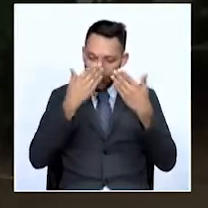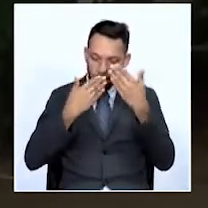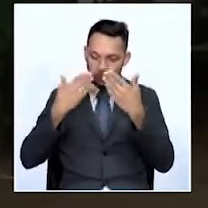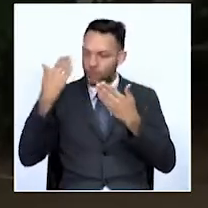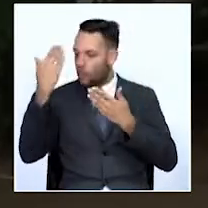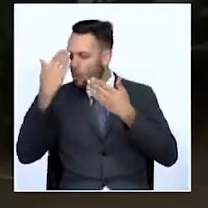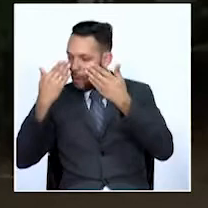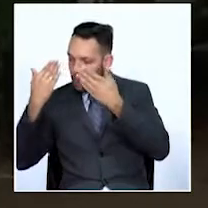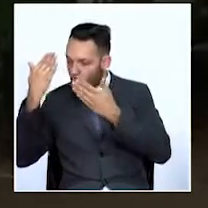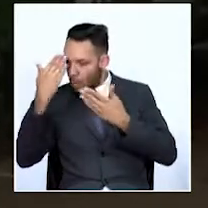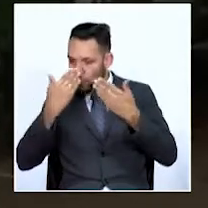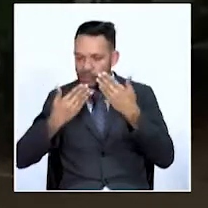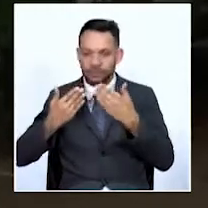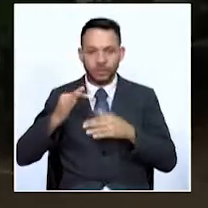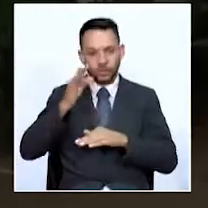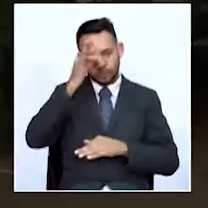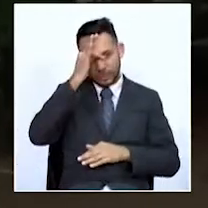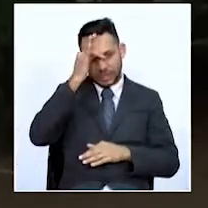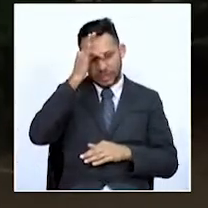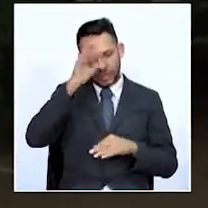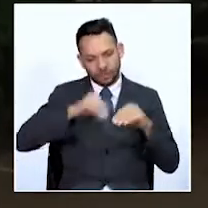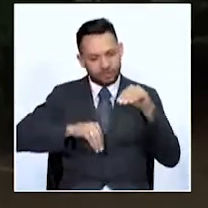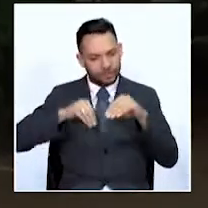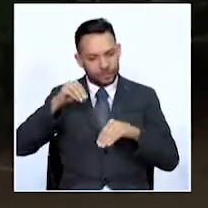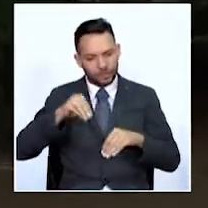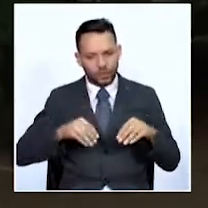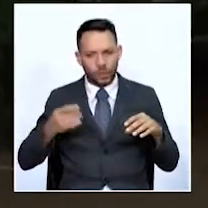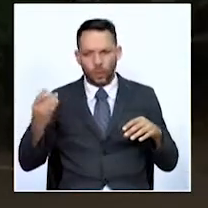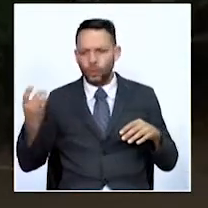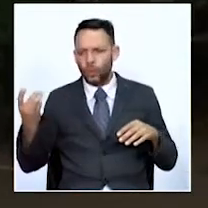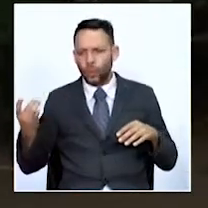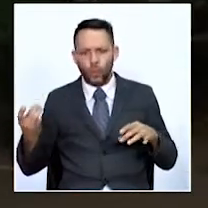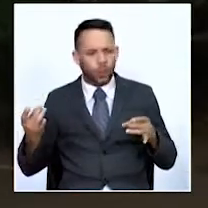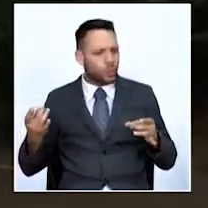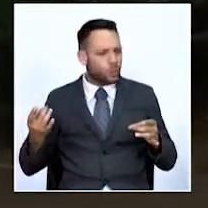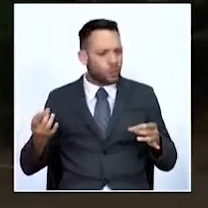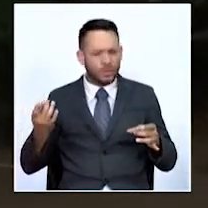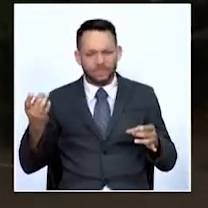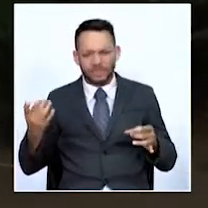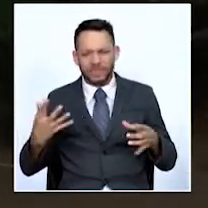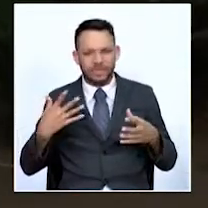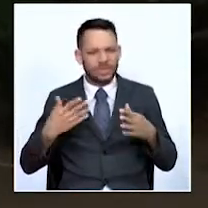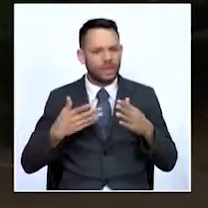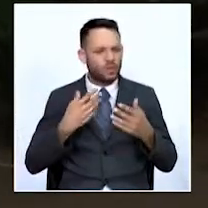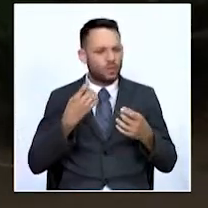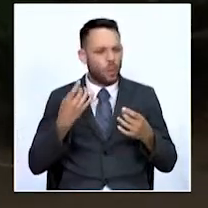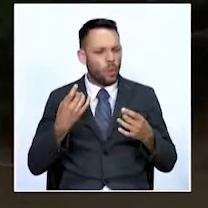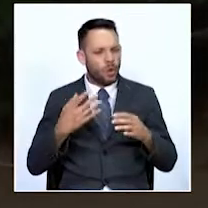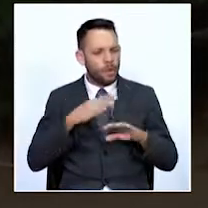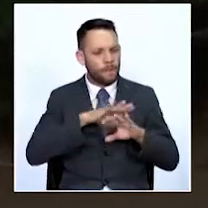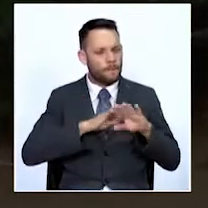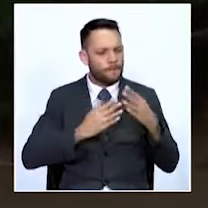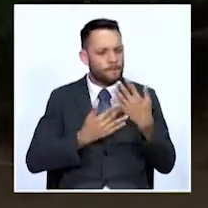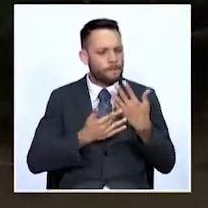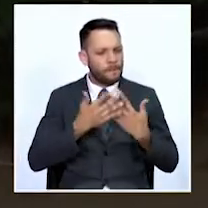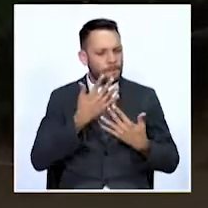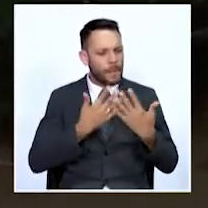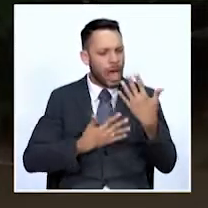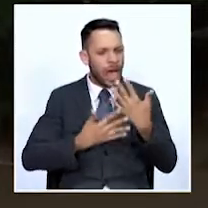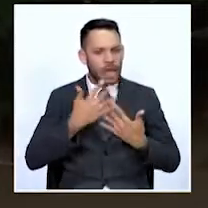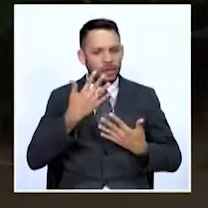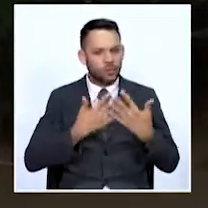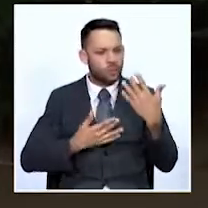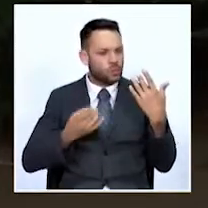clínica. Entonces, ¿cómo es el dolor? No, es que yo me levanto por la mañana y yo estoy pregando a estirar las manos y las voy estirando y